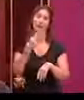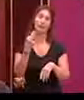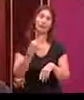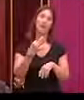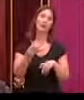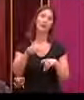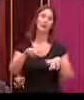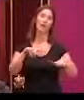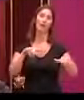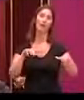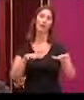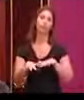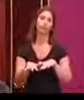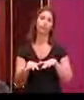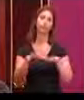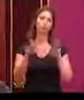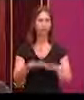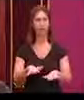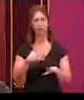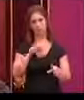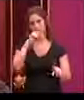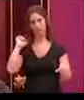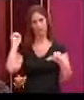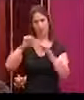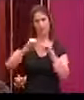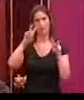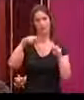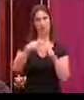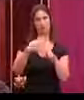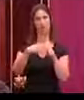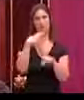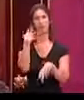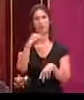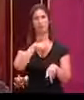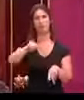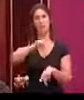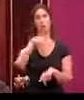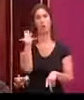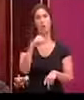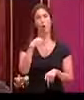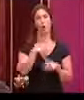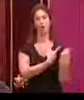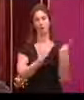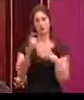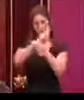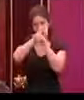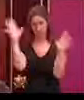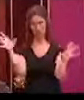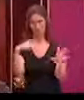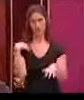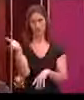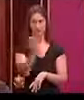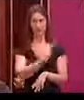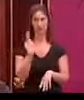este inmovilismo que parece que tiene Granada desde hace años en relación a las políticas de juventud. Los jóvenes tenemos necesidades claras, tenemos unas necesidades que también